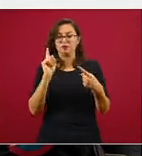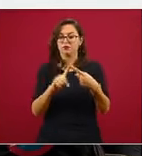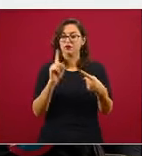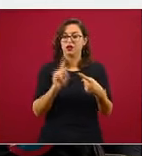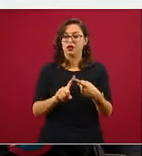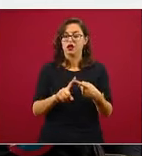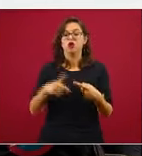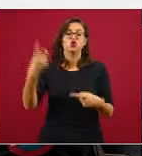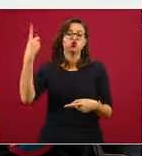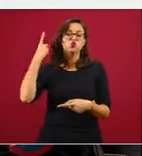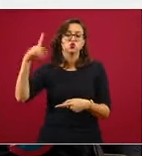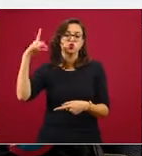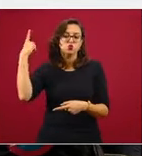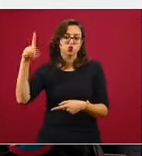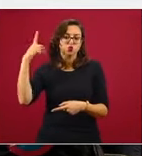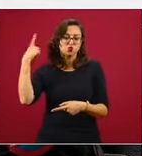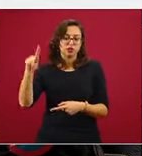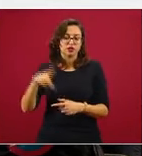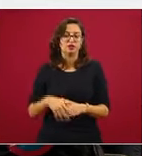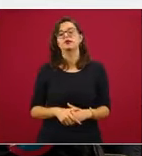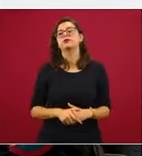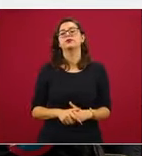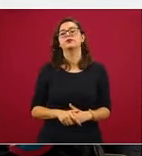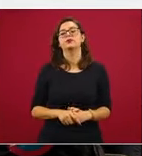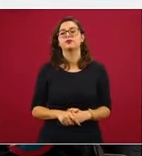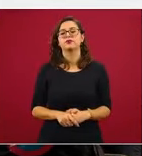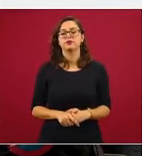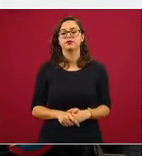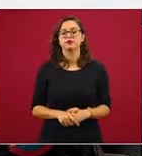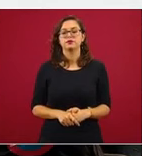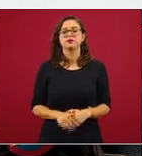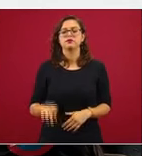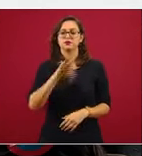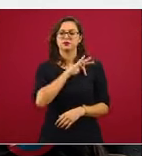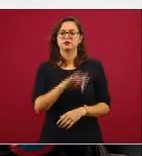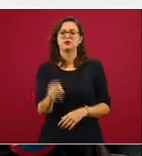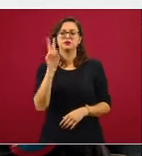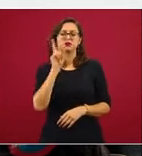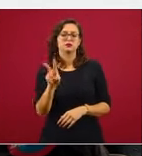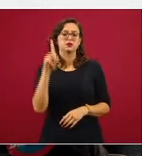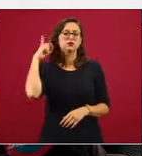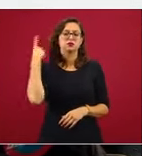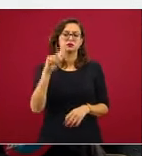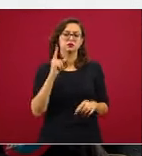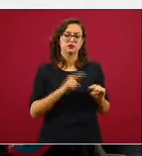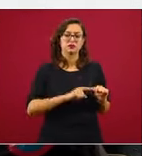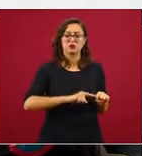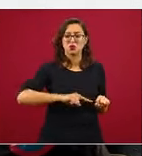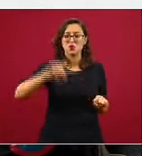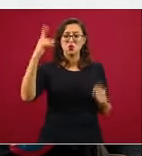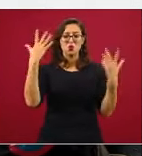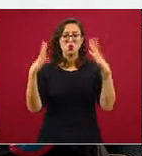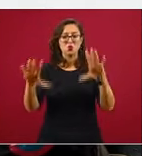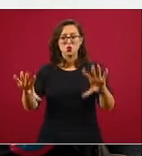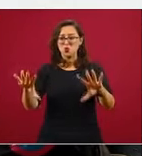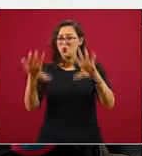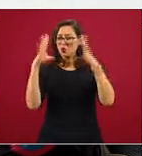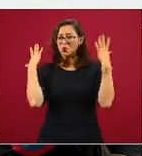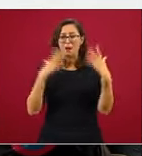el estado de Durango. Aquí podemos ver el comportamiento de Durango. un incremento en su velocidad